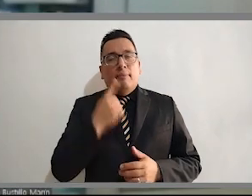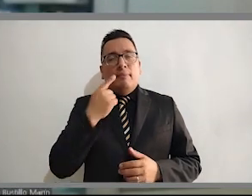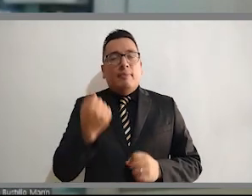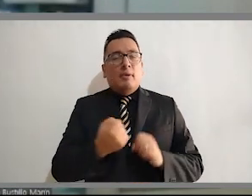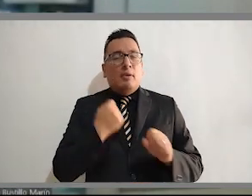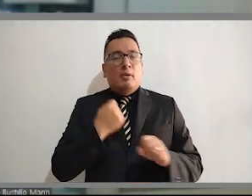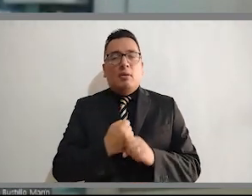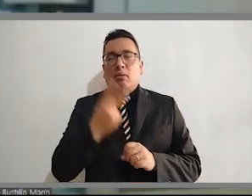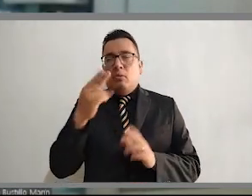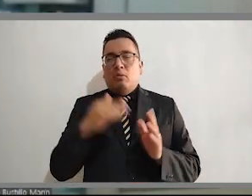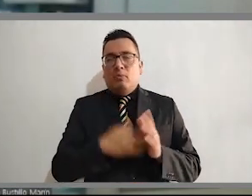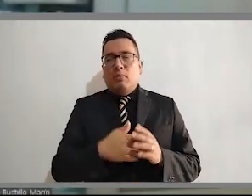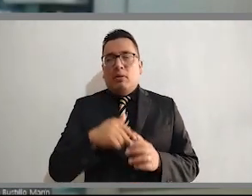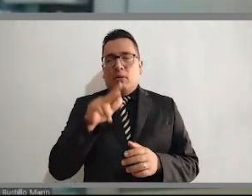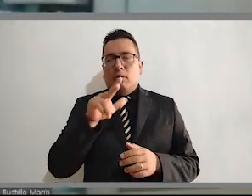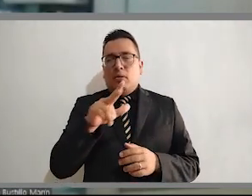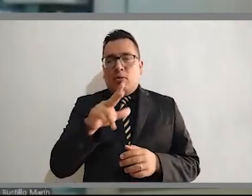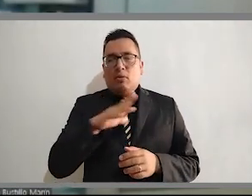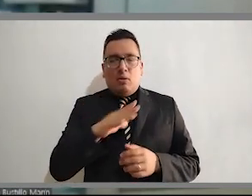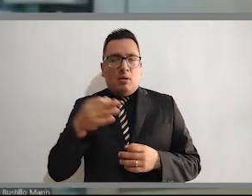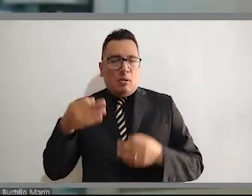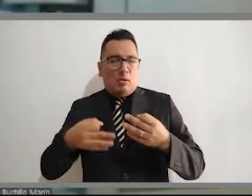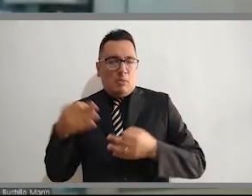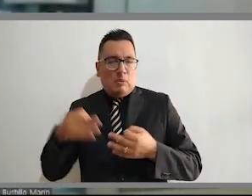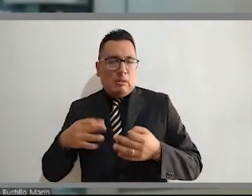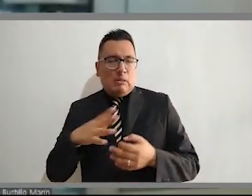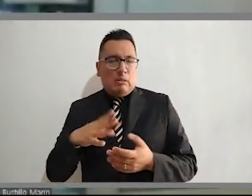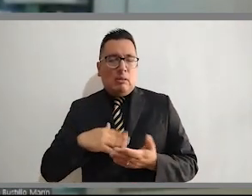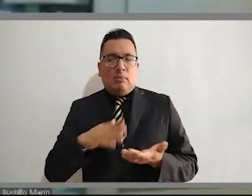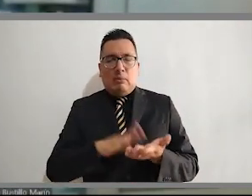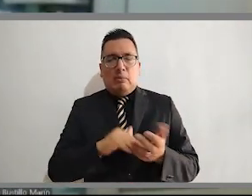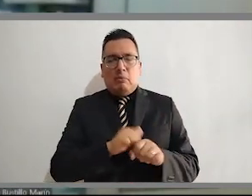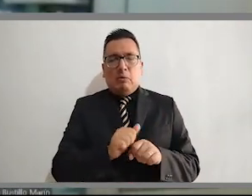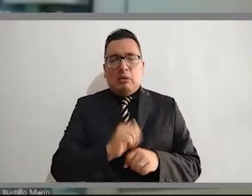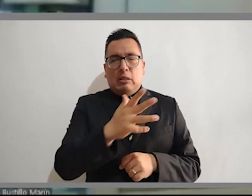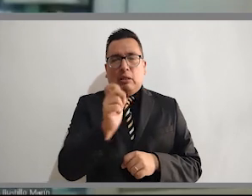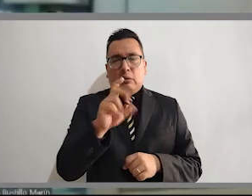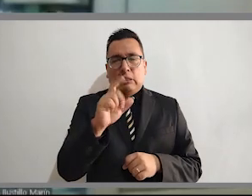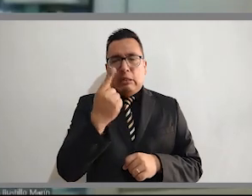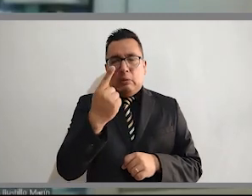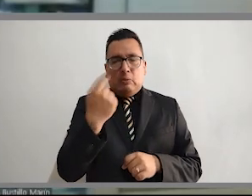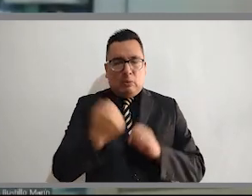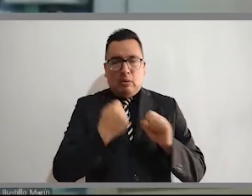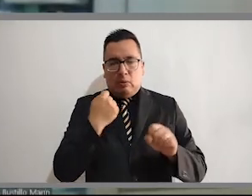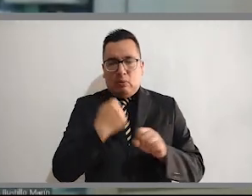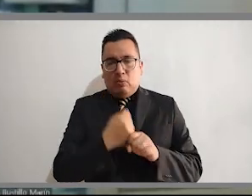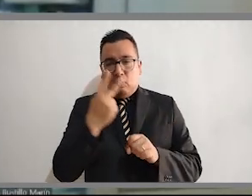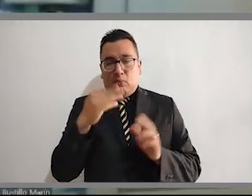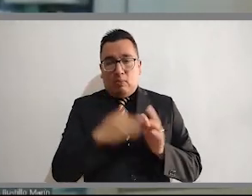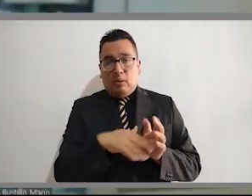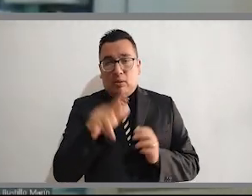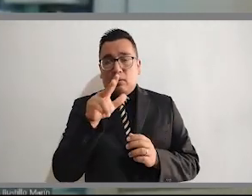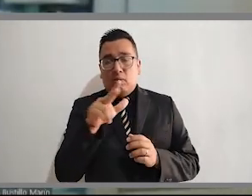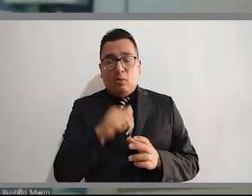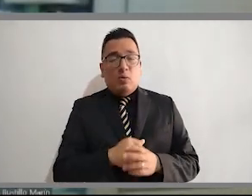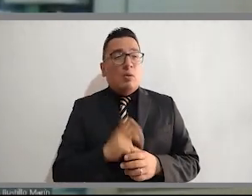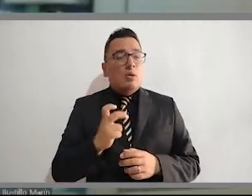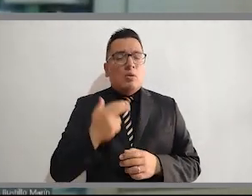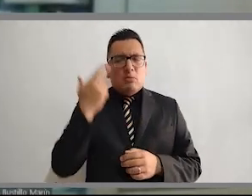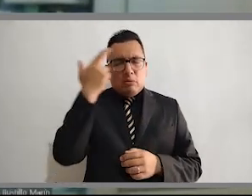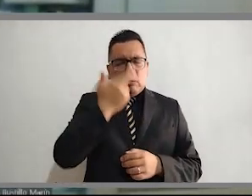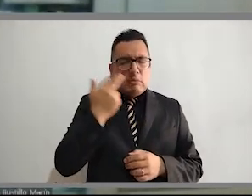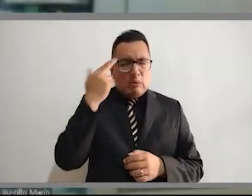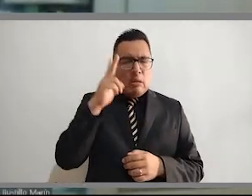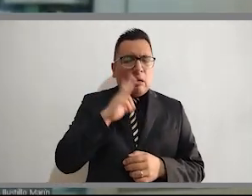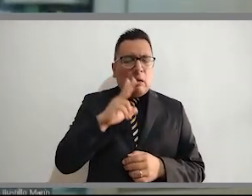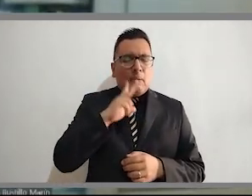de 2018, el recurso de reconsideración 531 del 2018, en donde en este se estudió